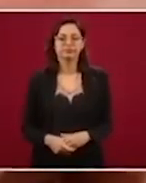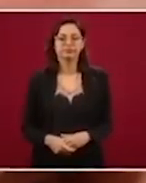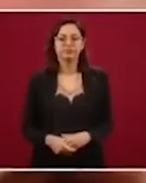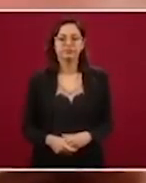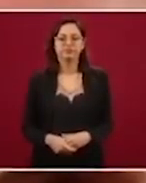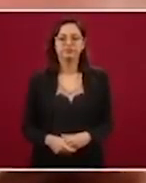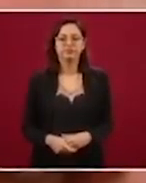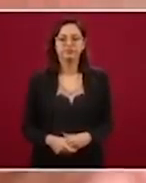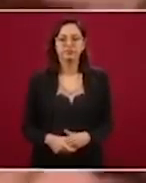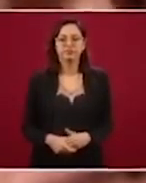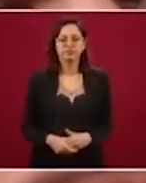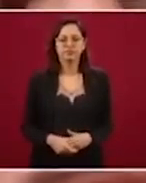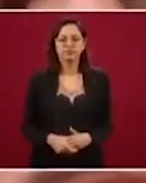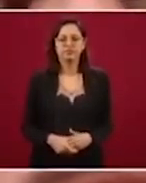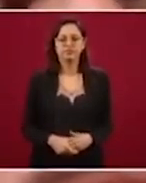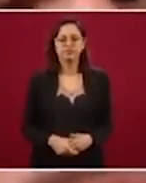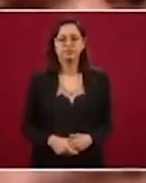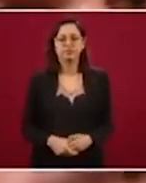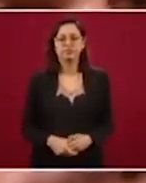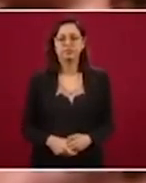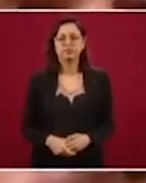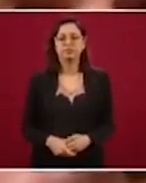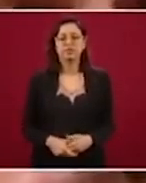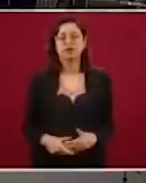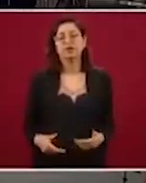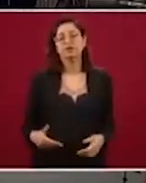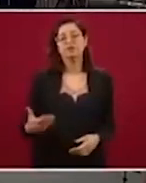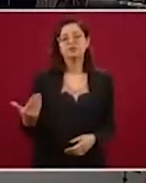Hace poco estuve en Milpalta